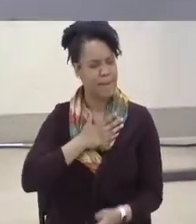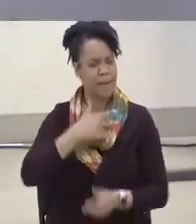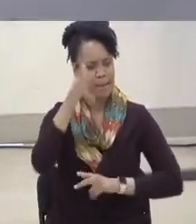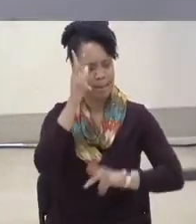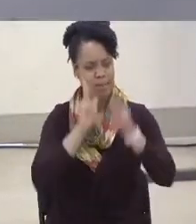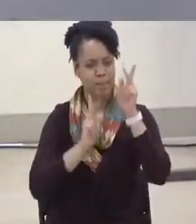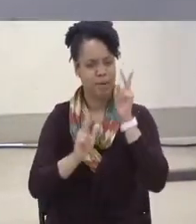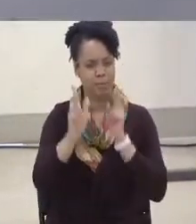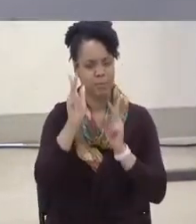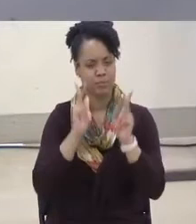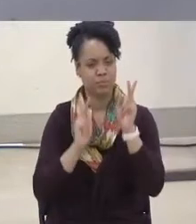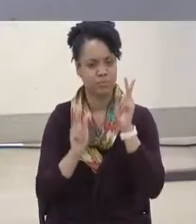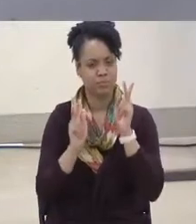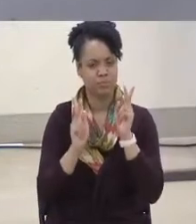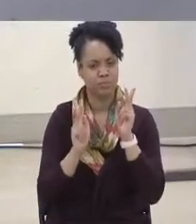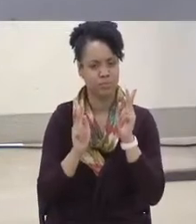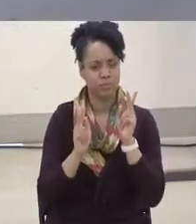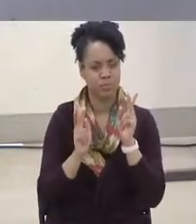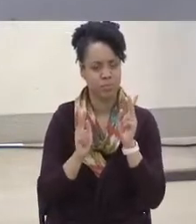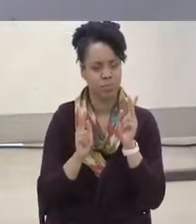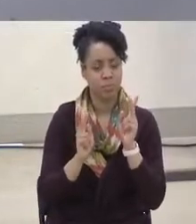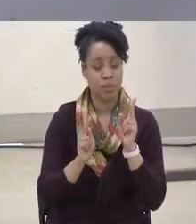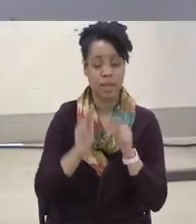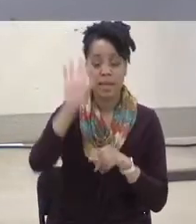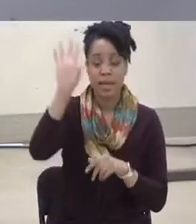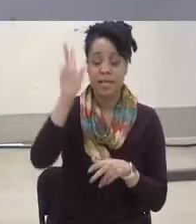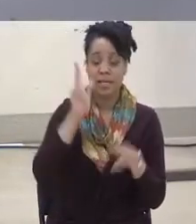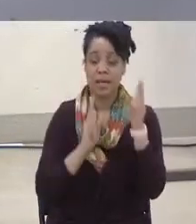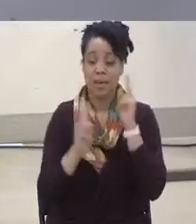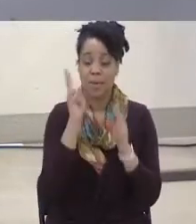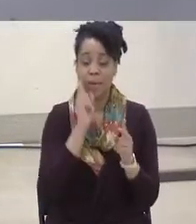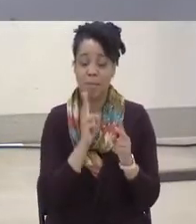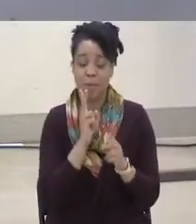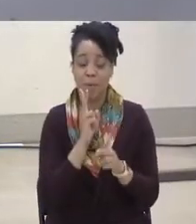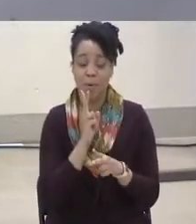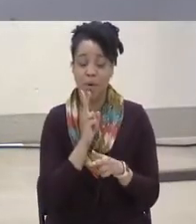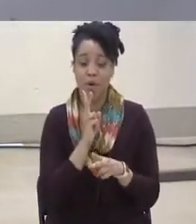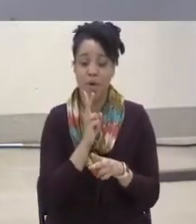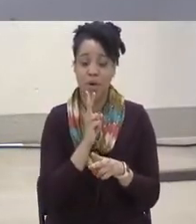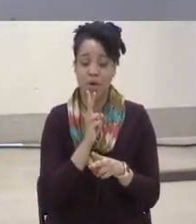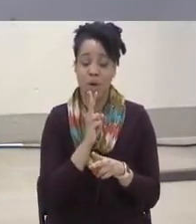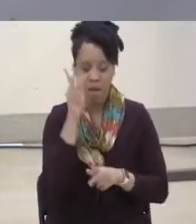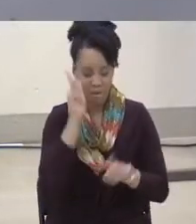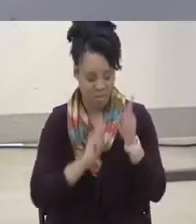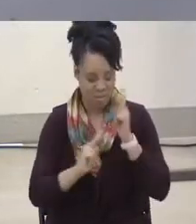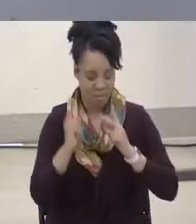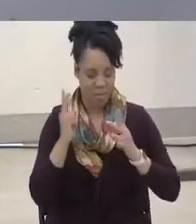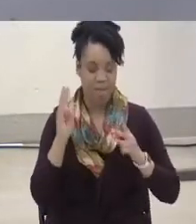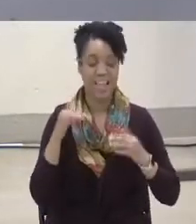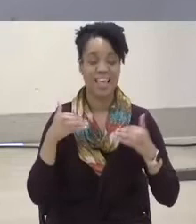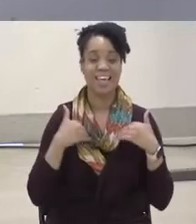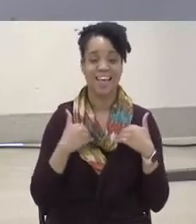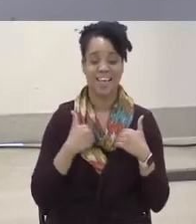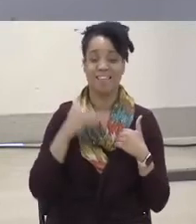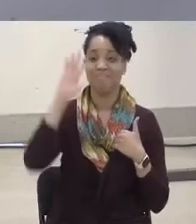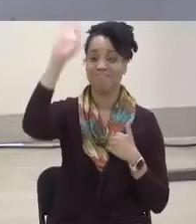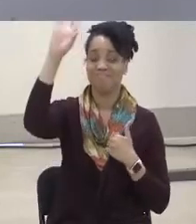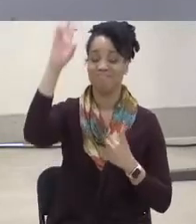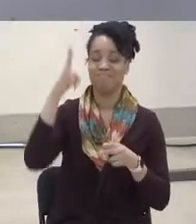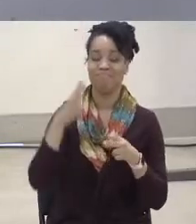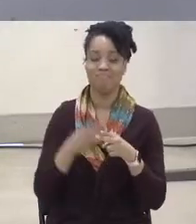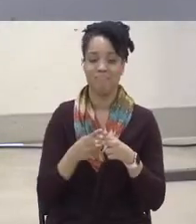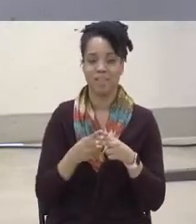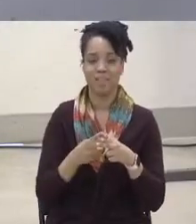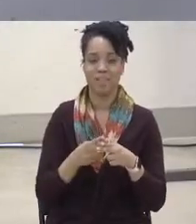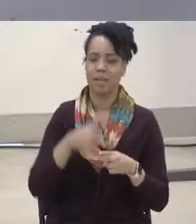people, si mi pueblo, his people are the ones who have his name. y su pueblo son aquellos que tienen su nombre.